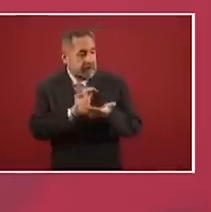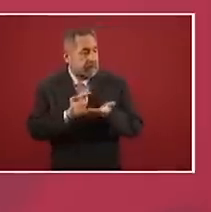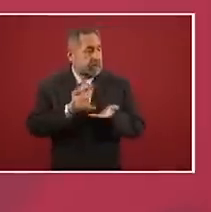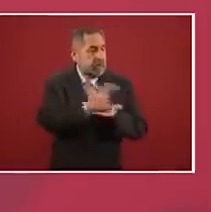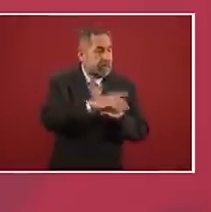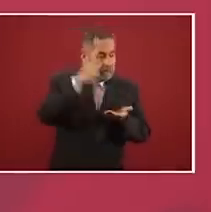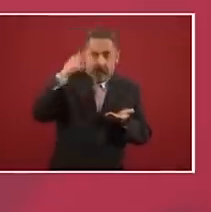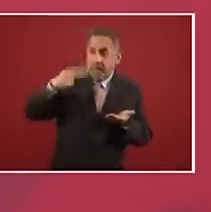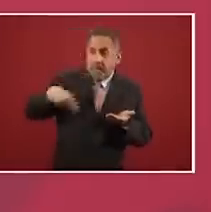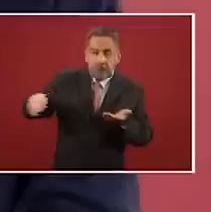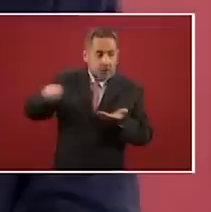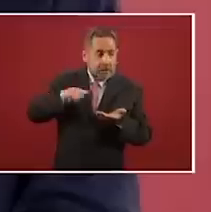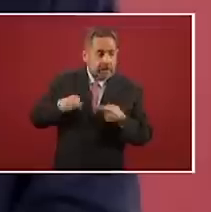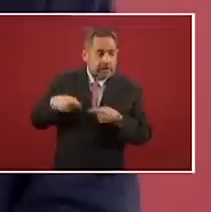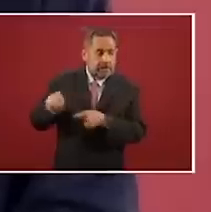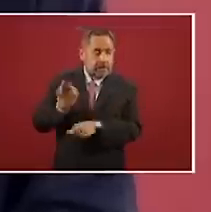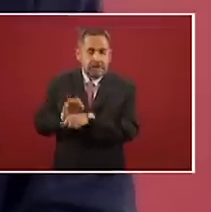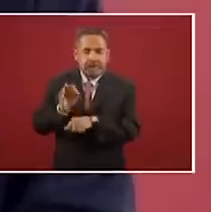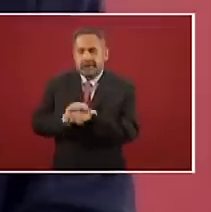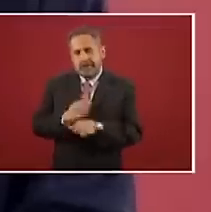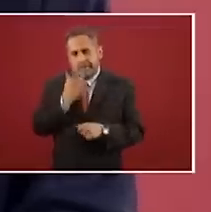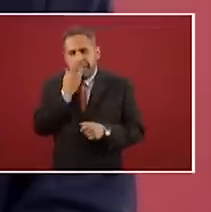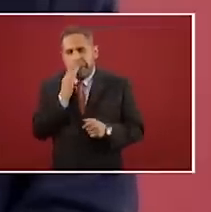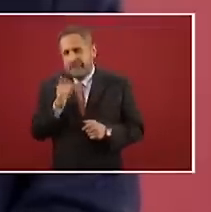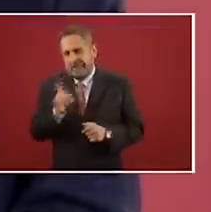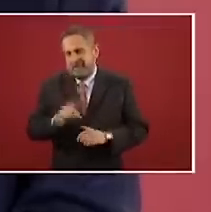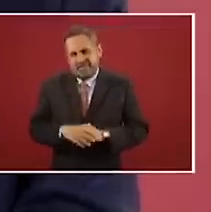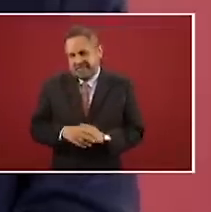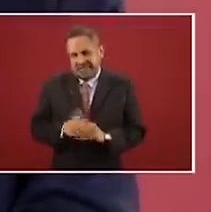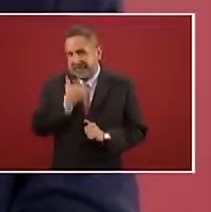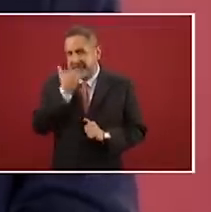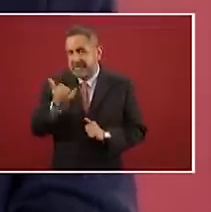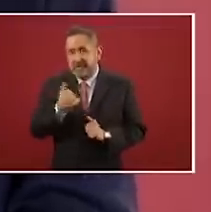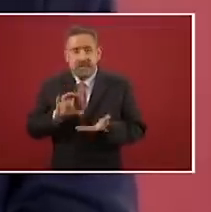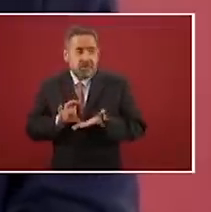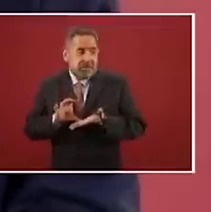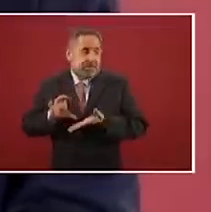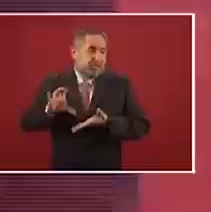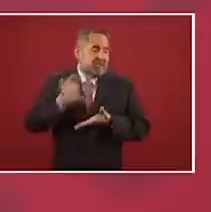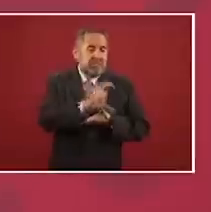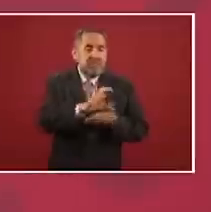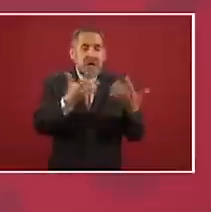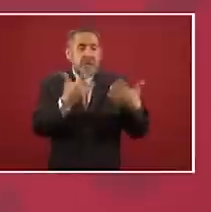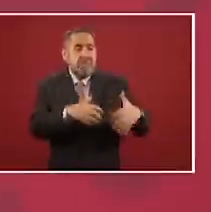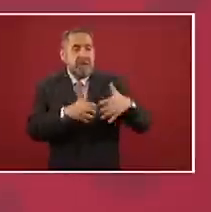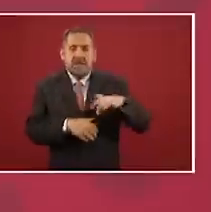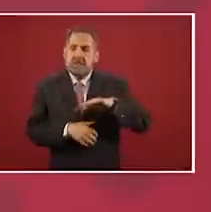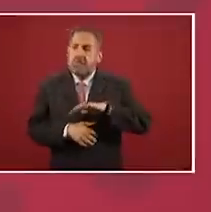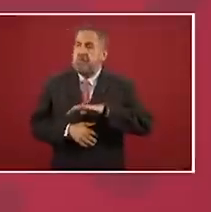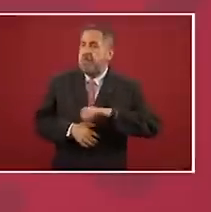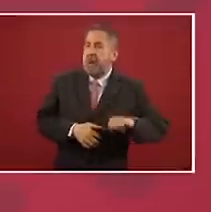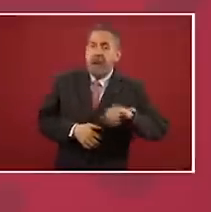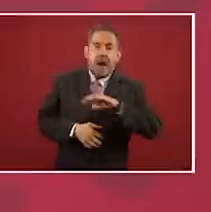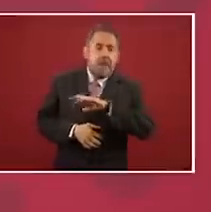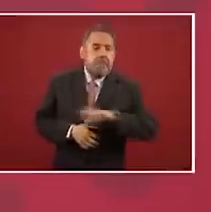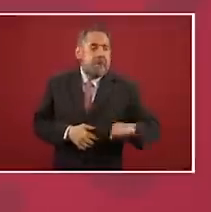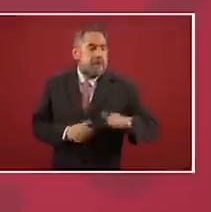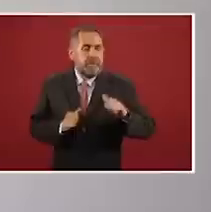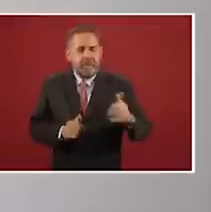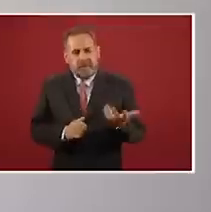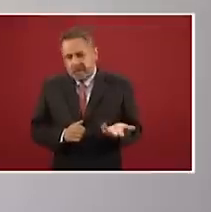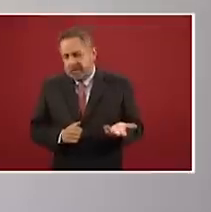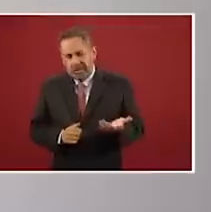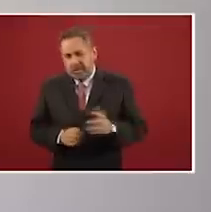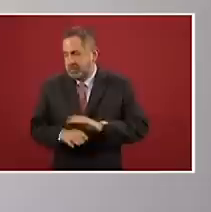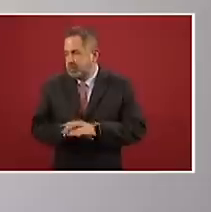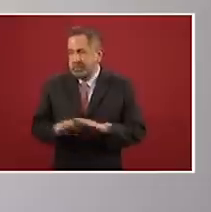consumidor y no, el subsidio mayor es a las empresas particulares, y esto no